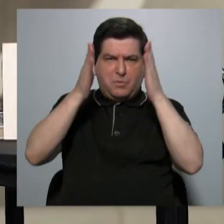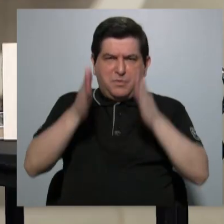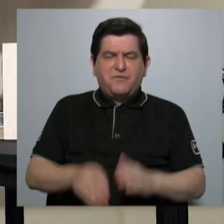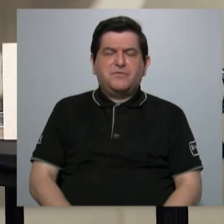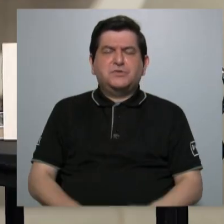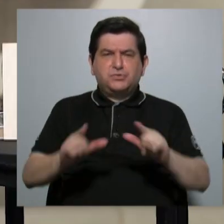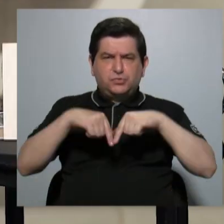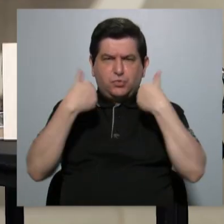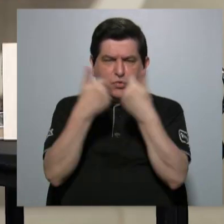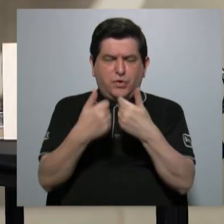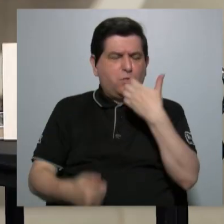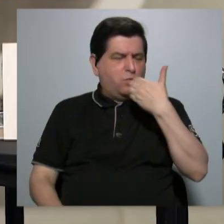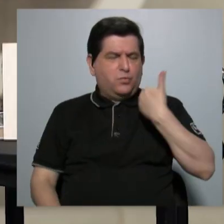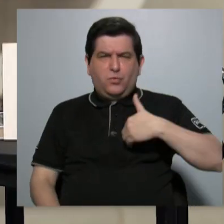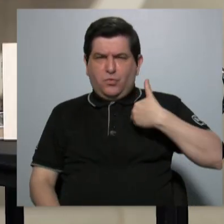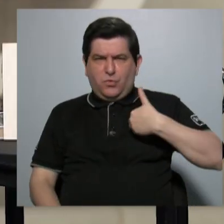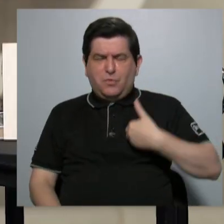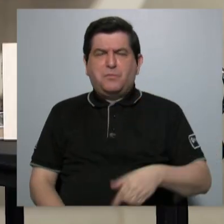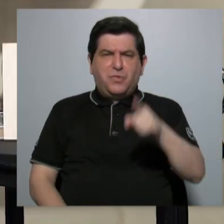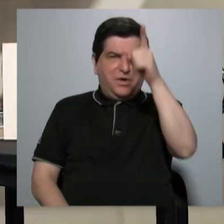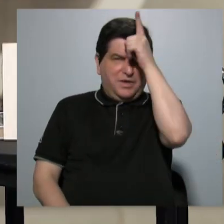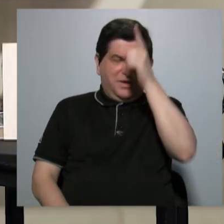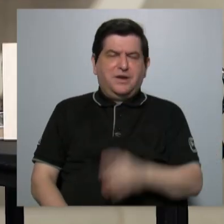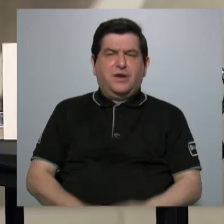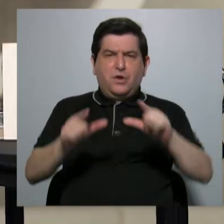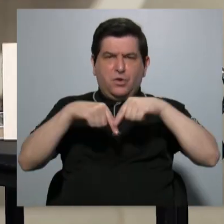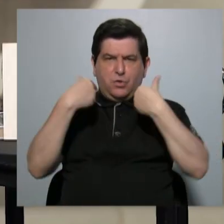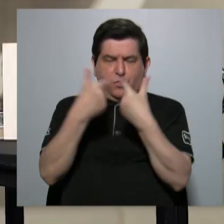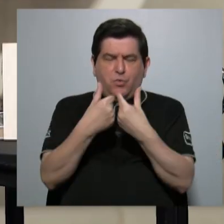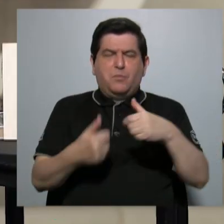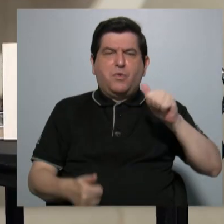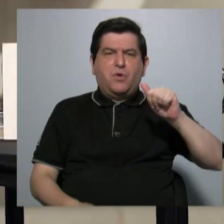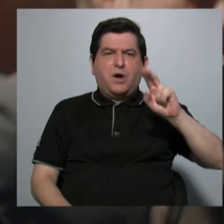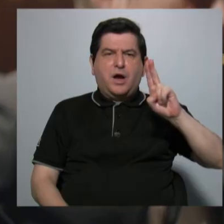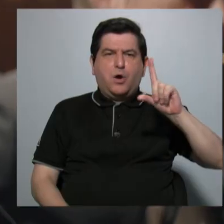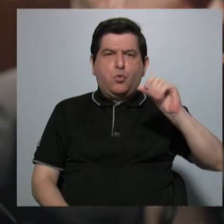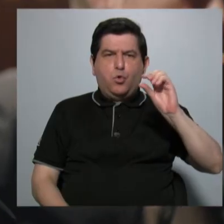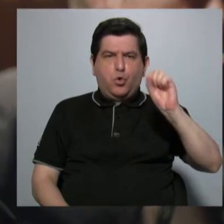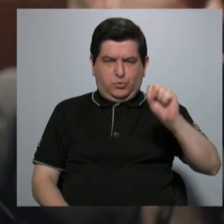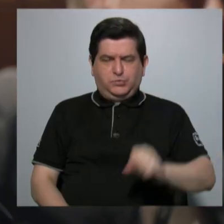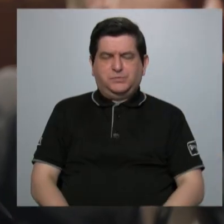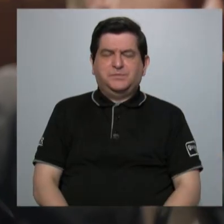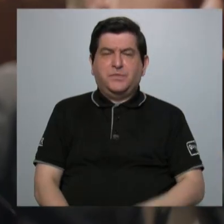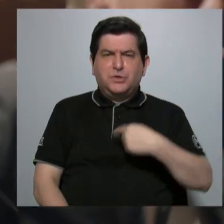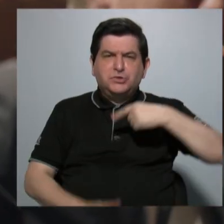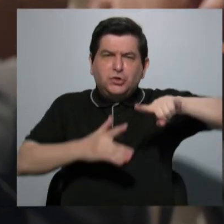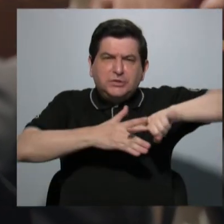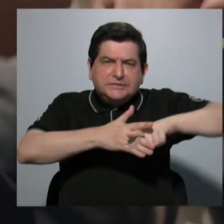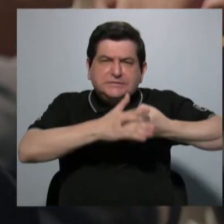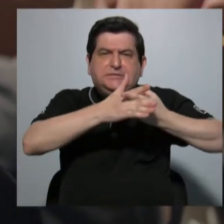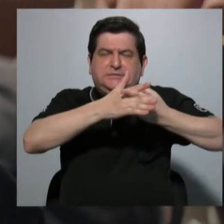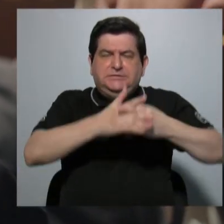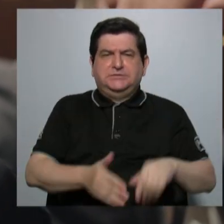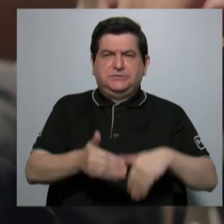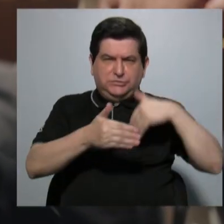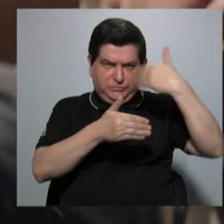en un quinteto muy prestigioso en Alemania, que era el Quinteto Aulus de viento. Ya ahí yo comienzo como a